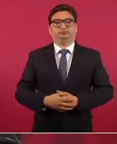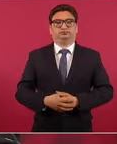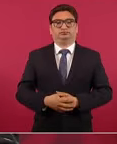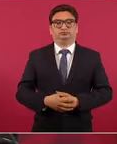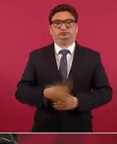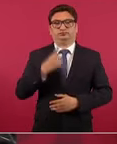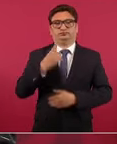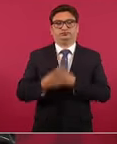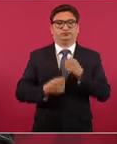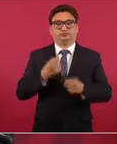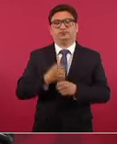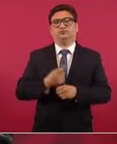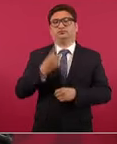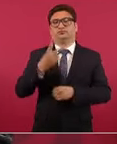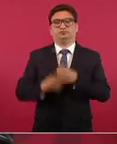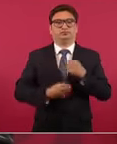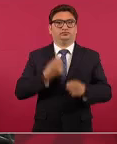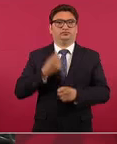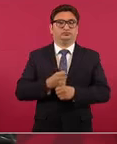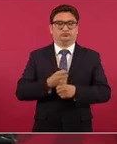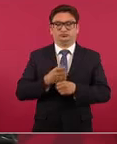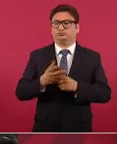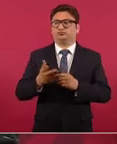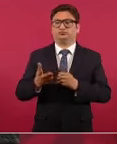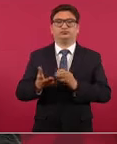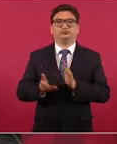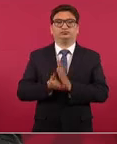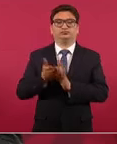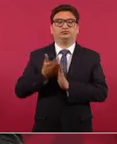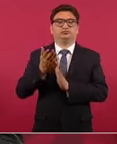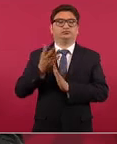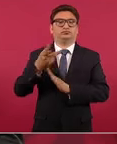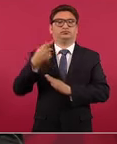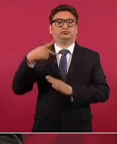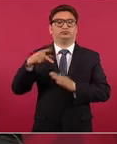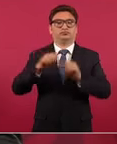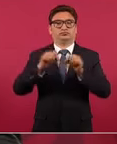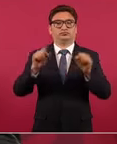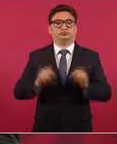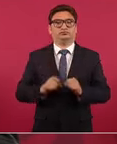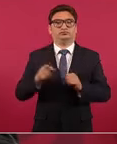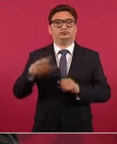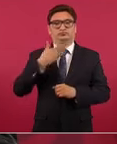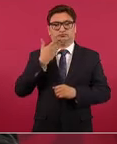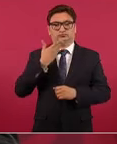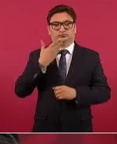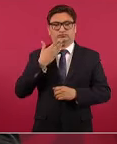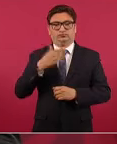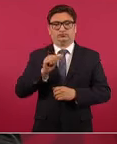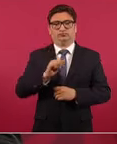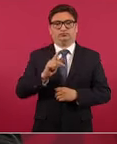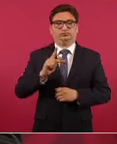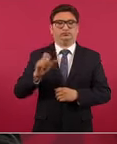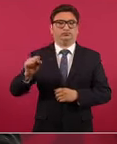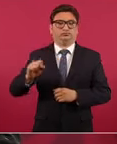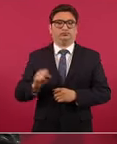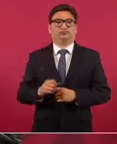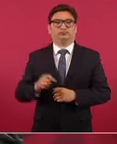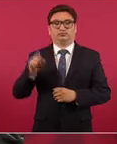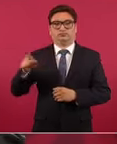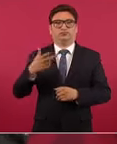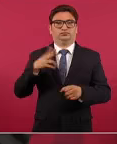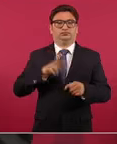al año a los dos años construyen todo ya con el sistema d apps del